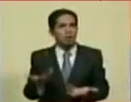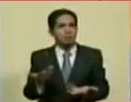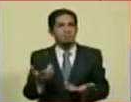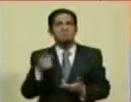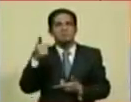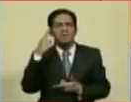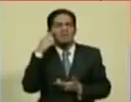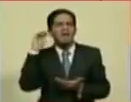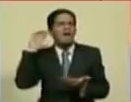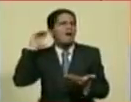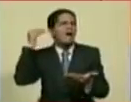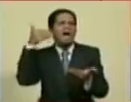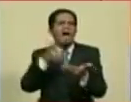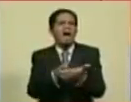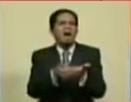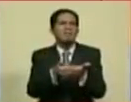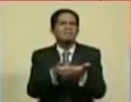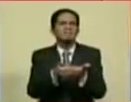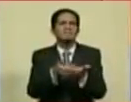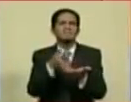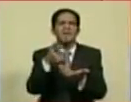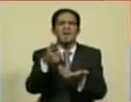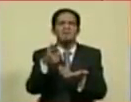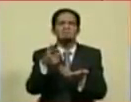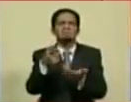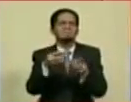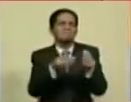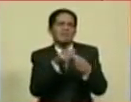llega la actitud